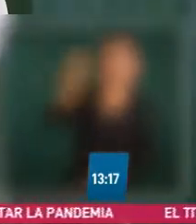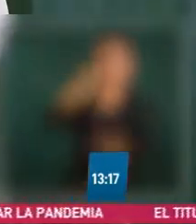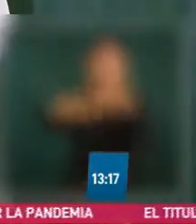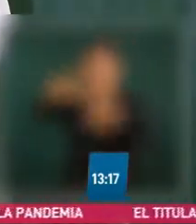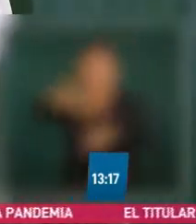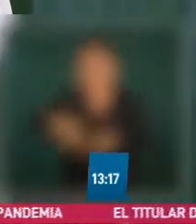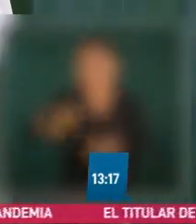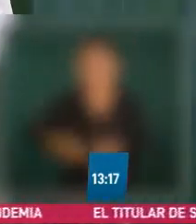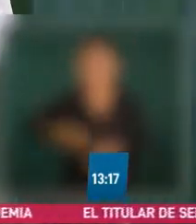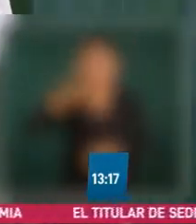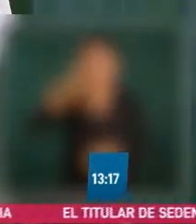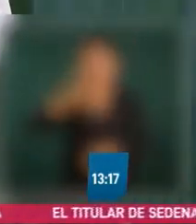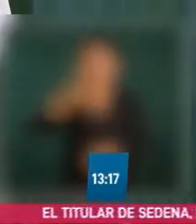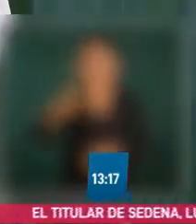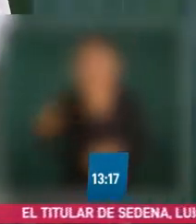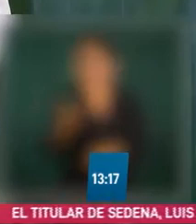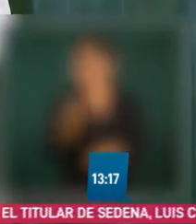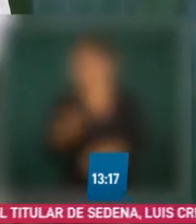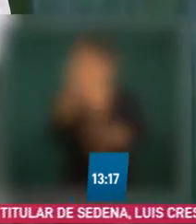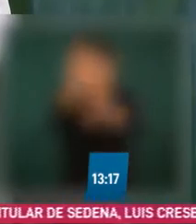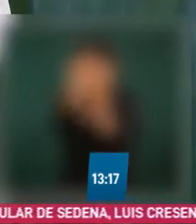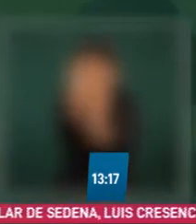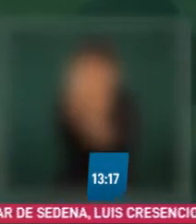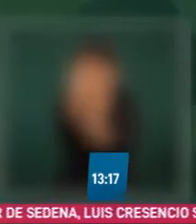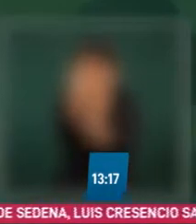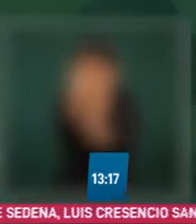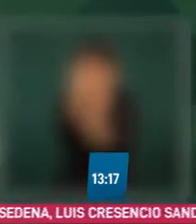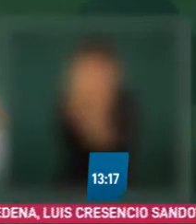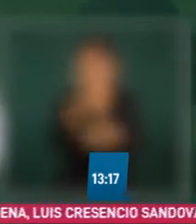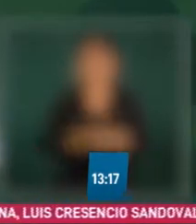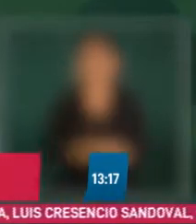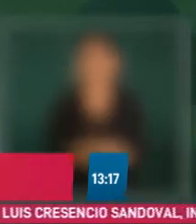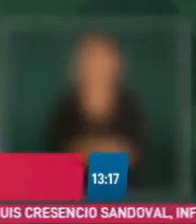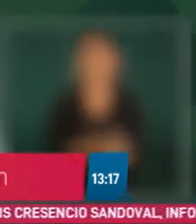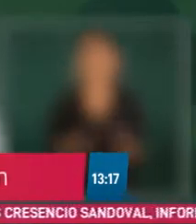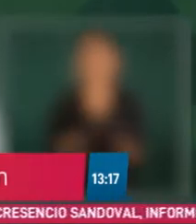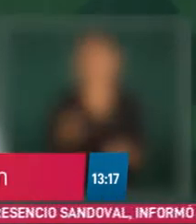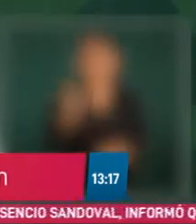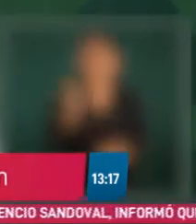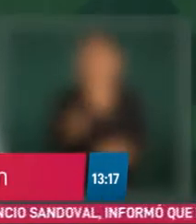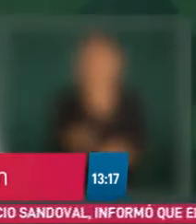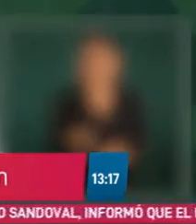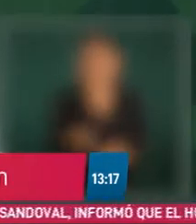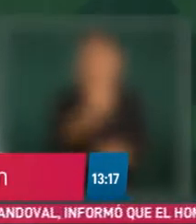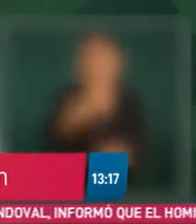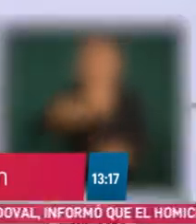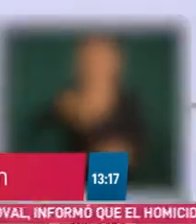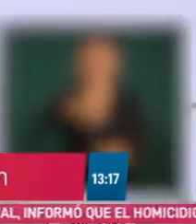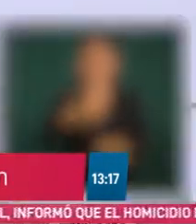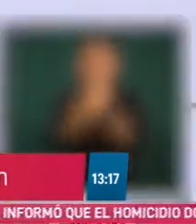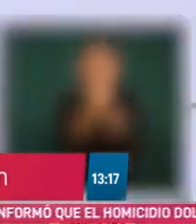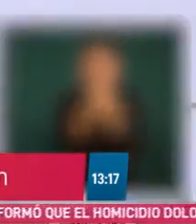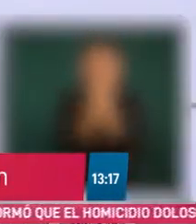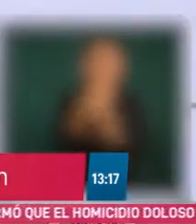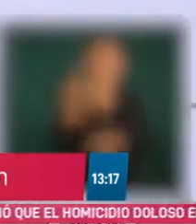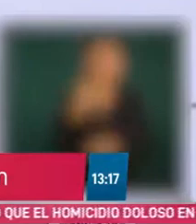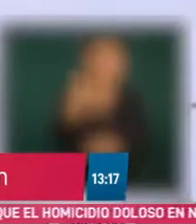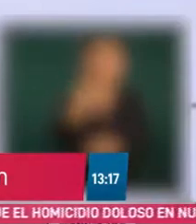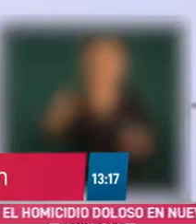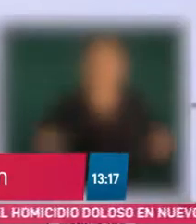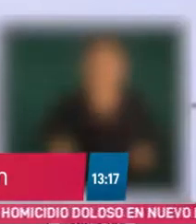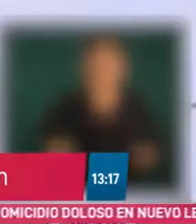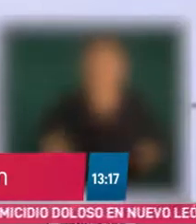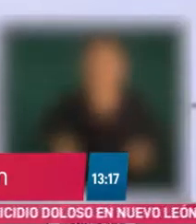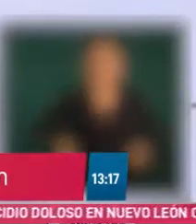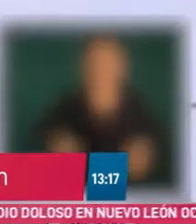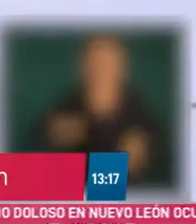Tuvimos un acuerdo en el que nos quitamos las diferencias políticas y nos dimos la mano y dijimos, vamos